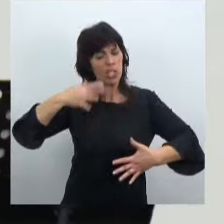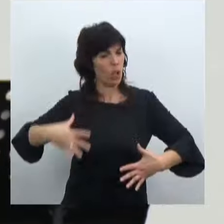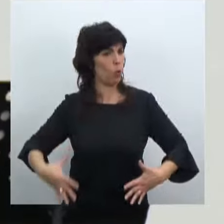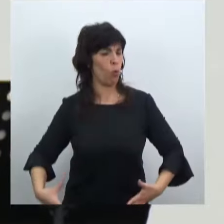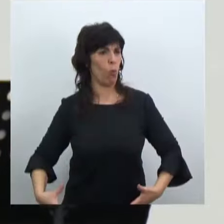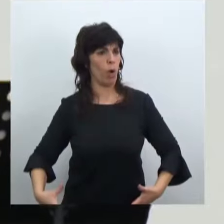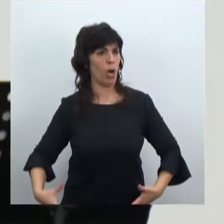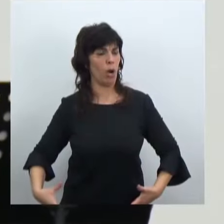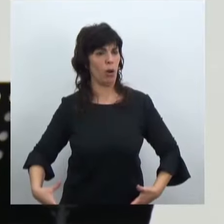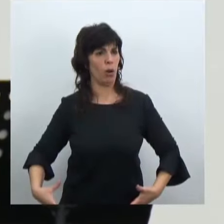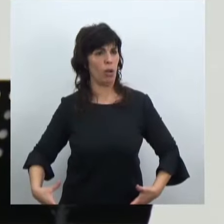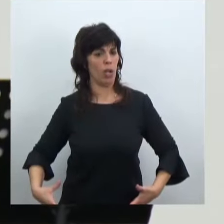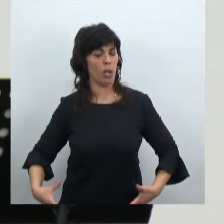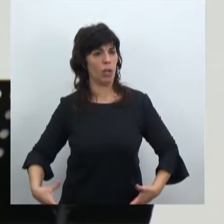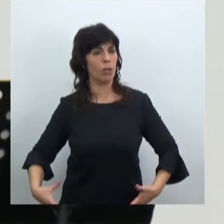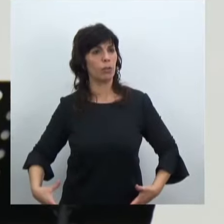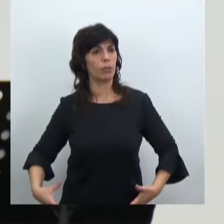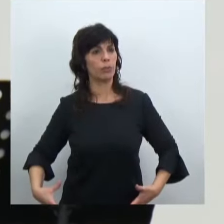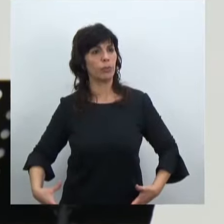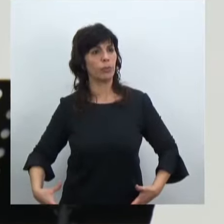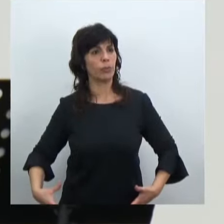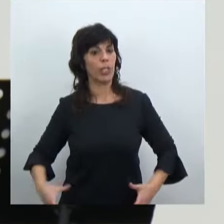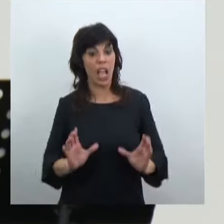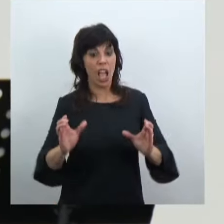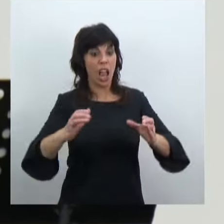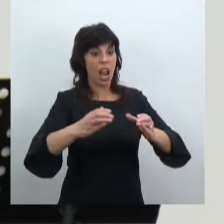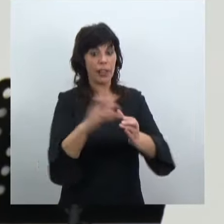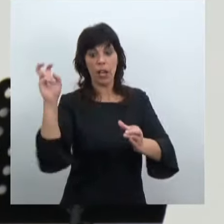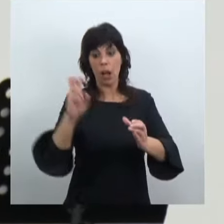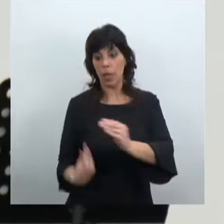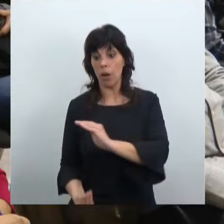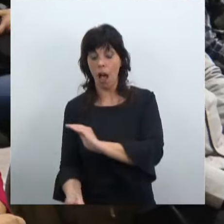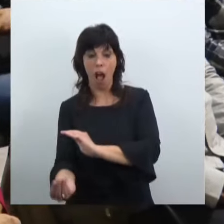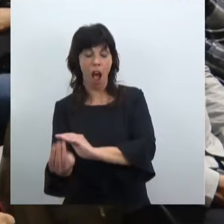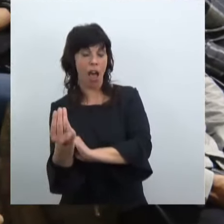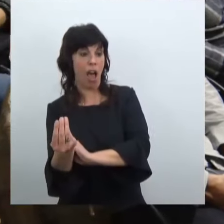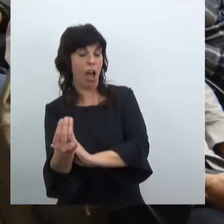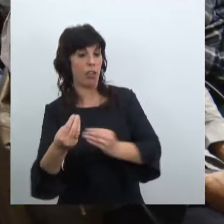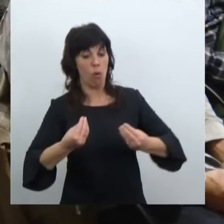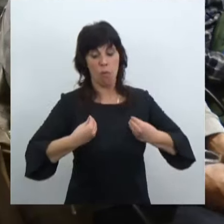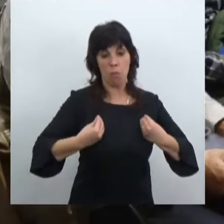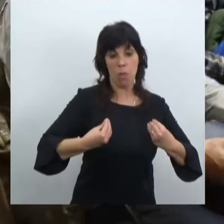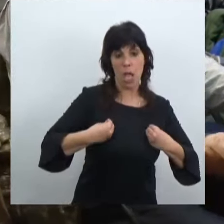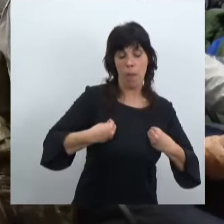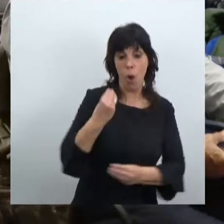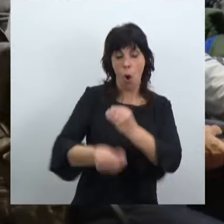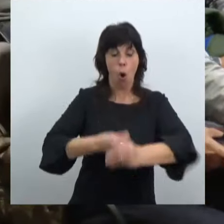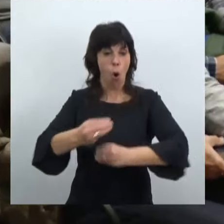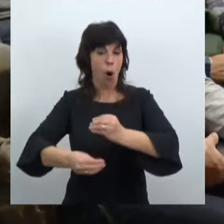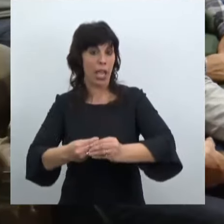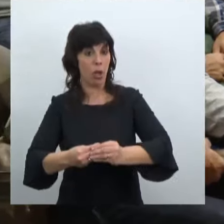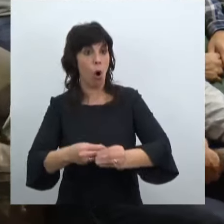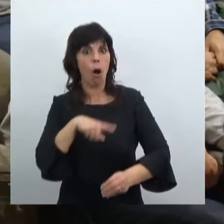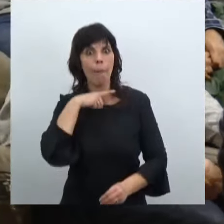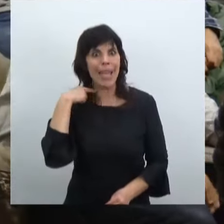que jamás estuvo en esta tierra. Nació sin pecado, vivió sin pecado, actuó sin pecado, no tuvo